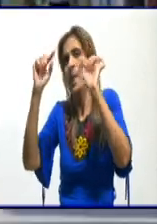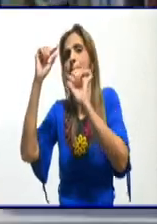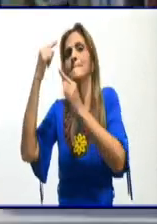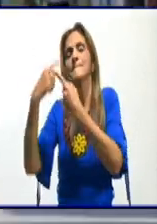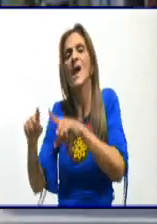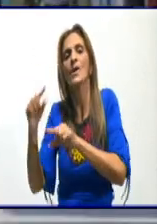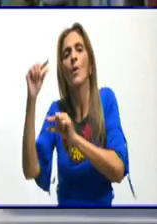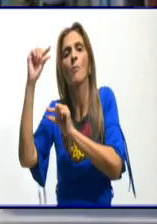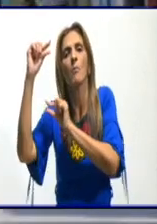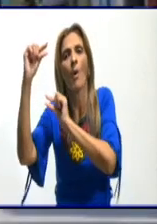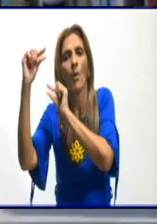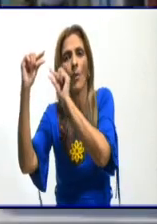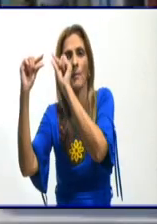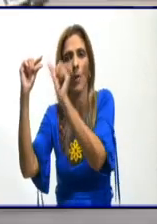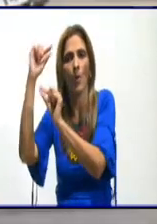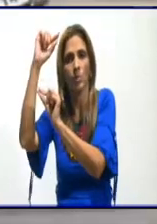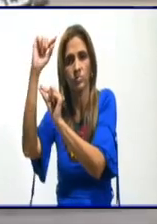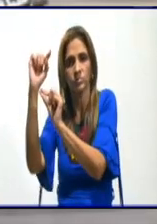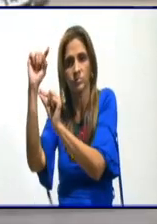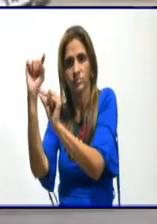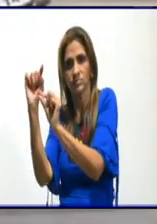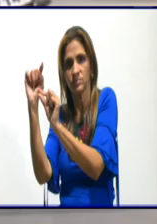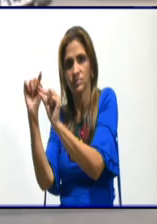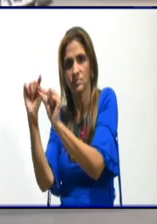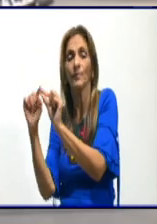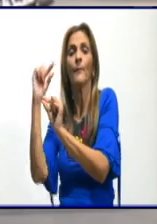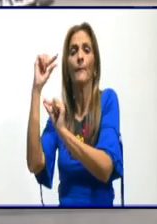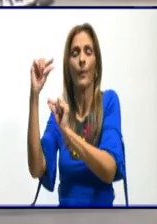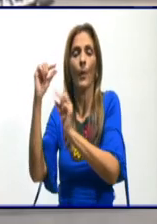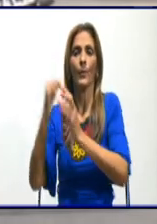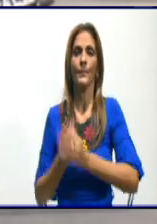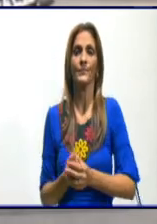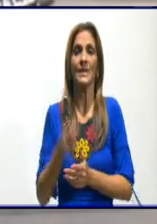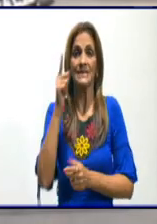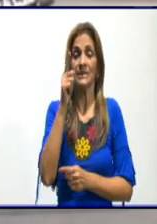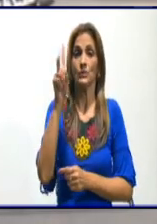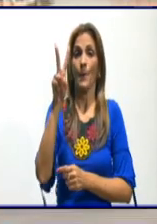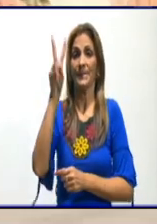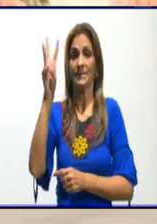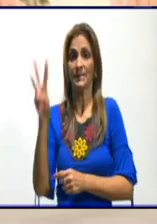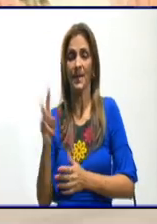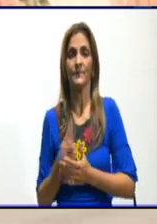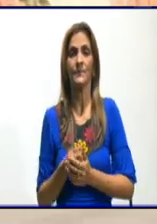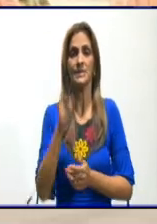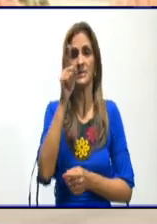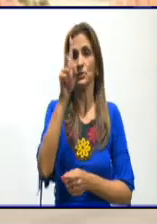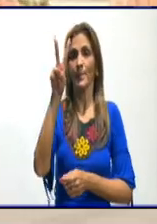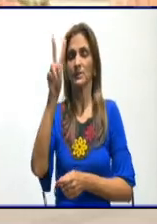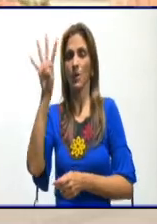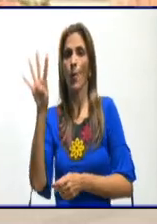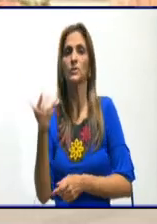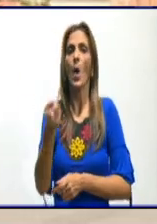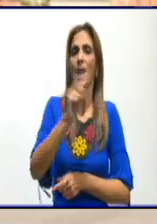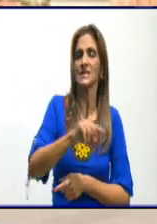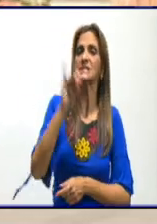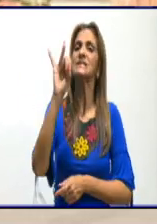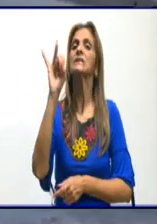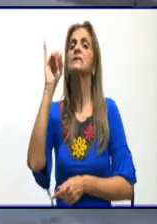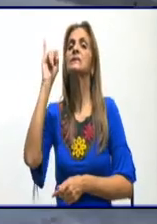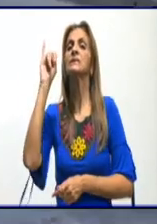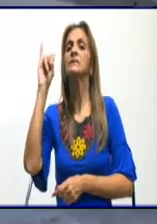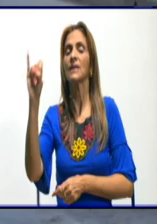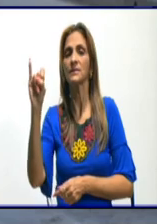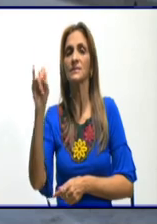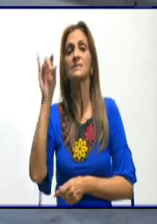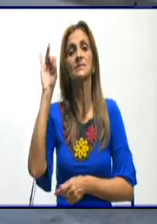pero de esos días que han ido descendiendo, 123, 124, 114 y ayer 76.